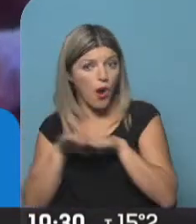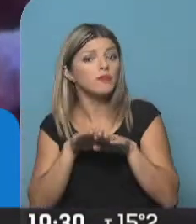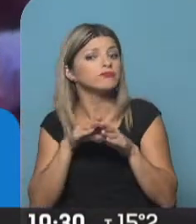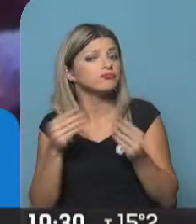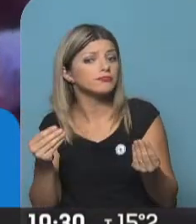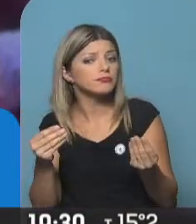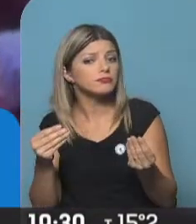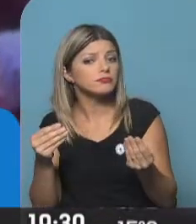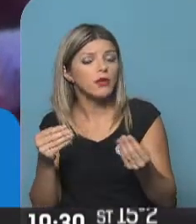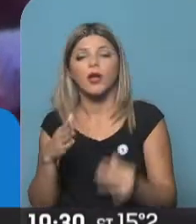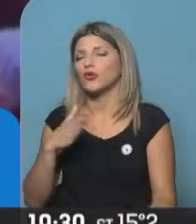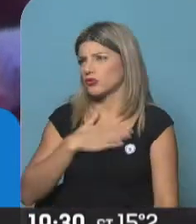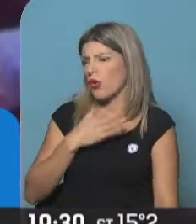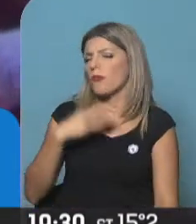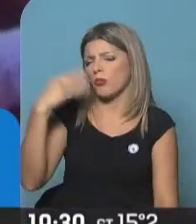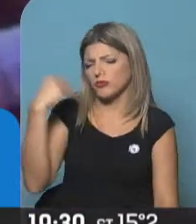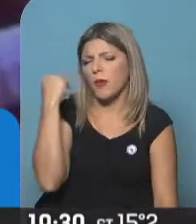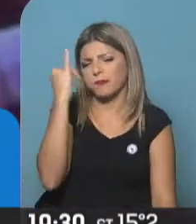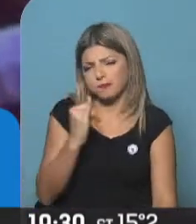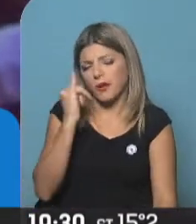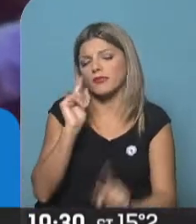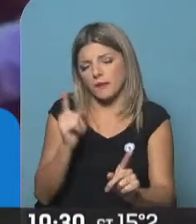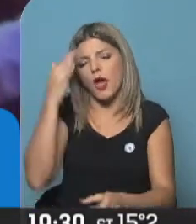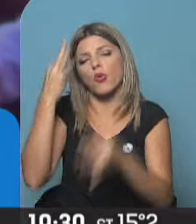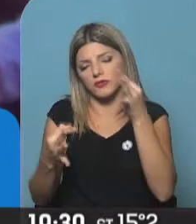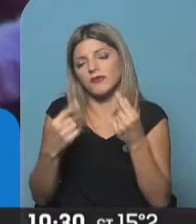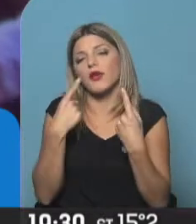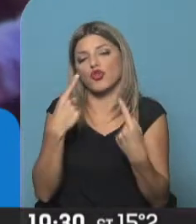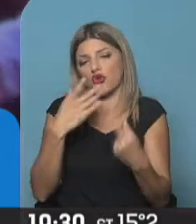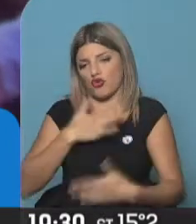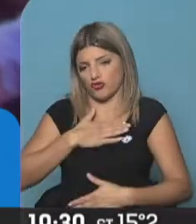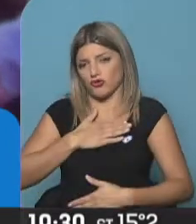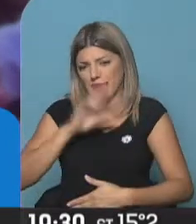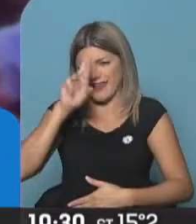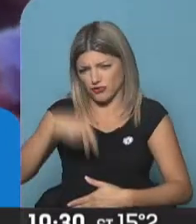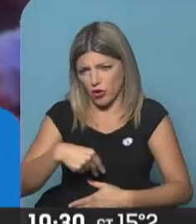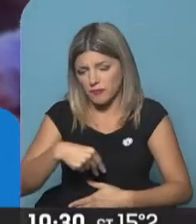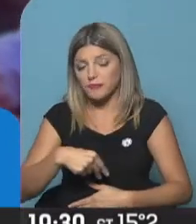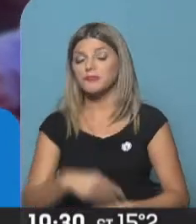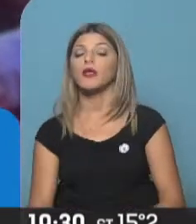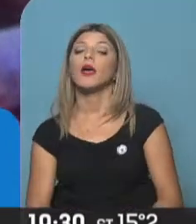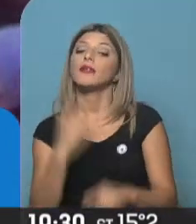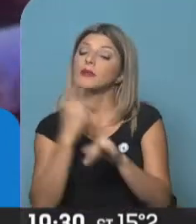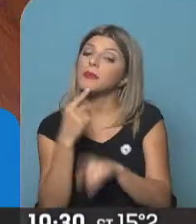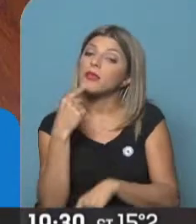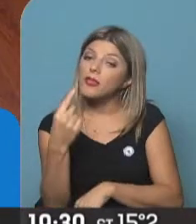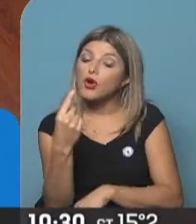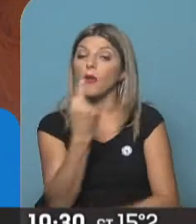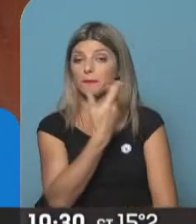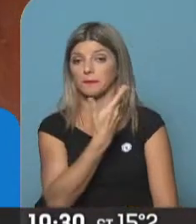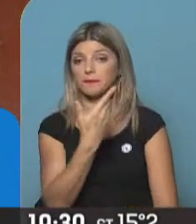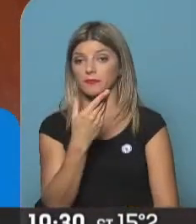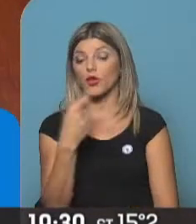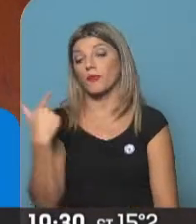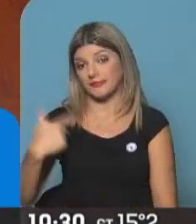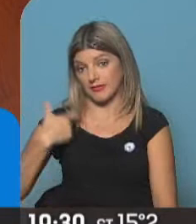y además la justicia nos ha dado la razón tanto en primera instancia como en la cámara laboral le ha dicho que el gobierno ante el pedido perdón de